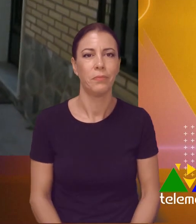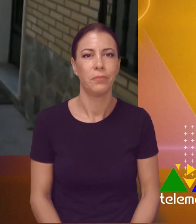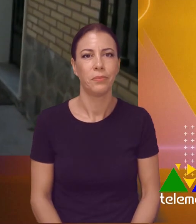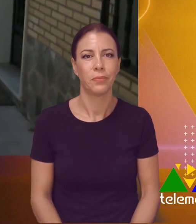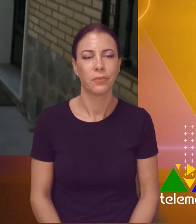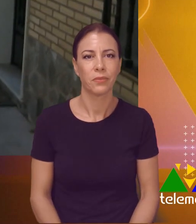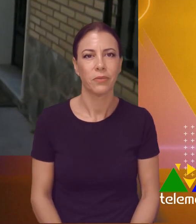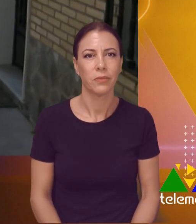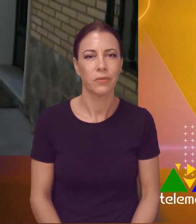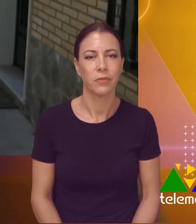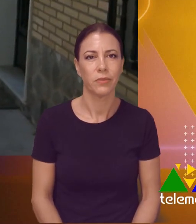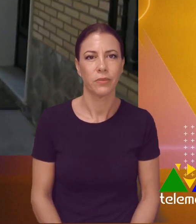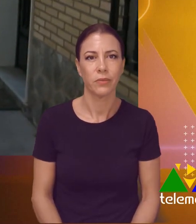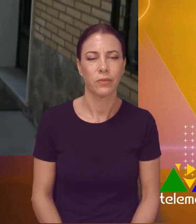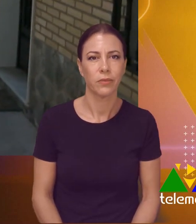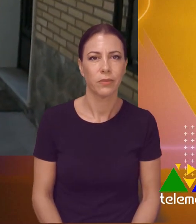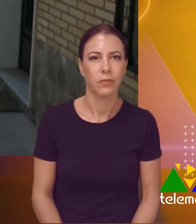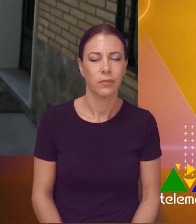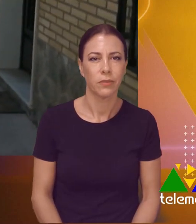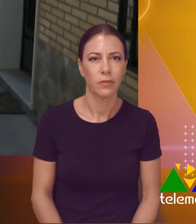Camino de las Cañas.